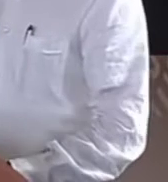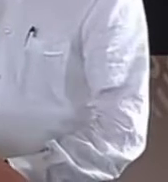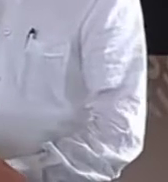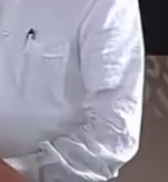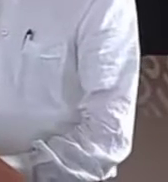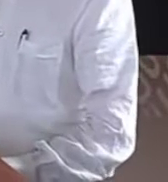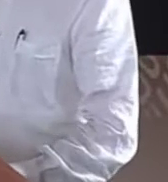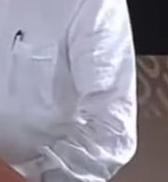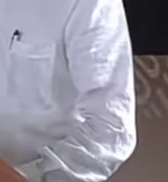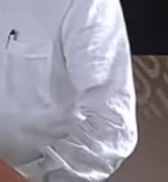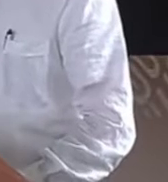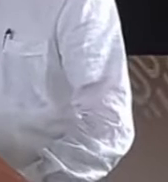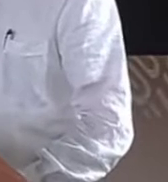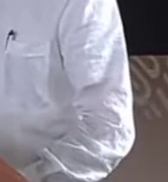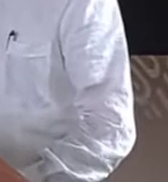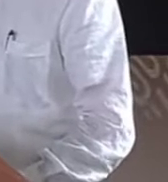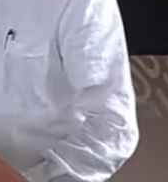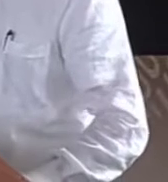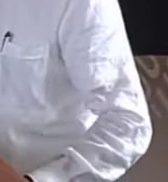invitados